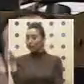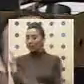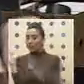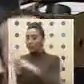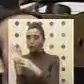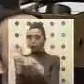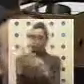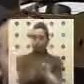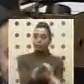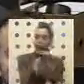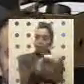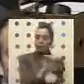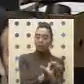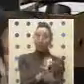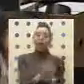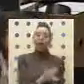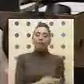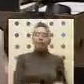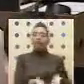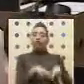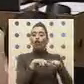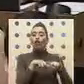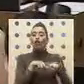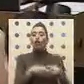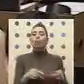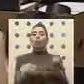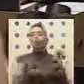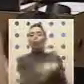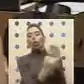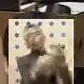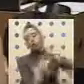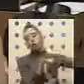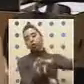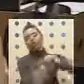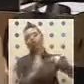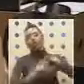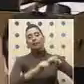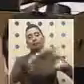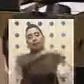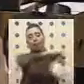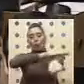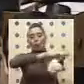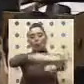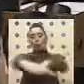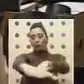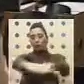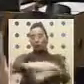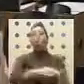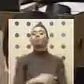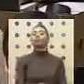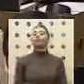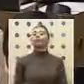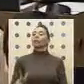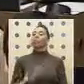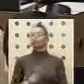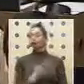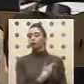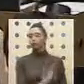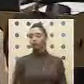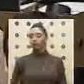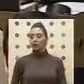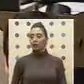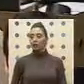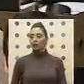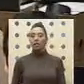porque se trataba de juntar fondos para reconstruirla. Por lo tanto, quedaron exentos, señor presidente,